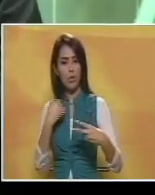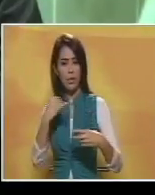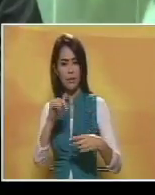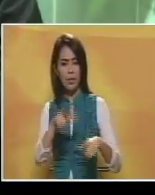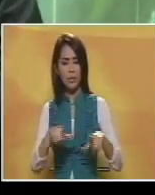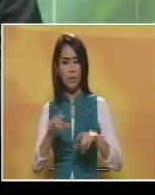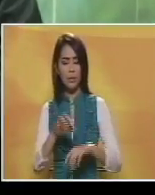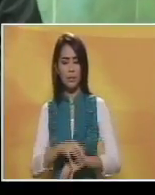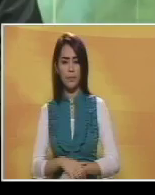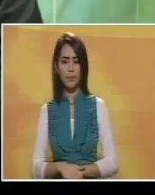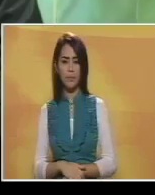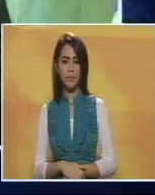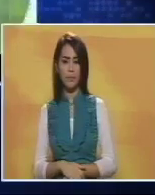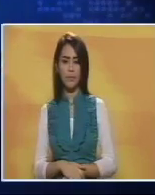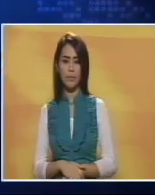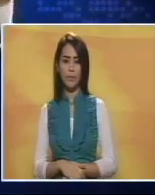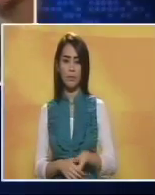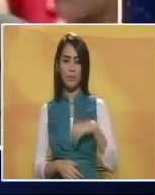territorio.